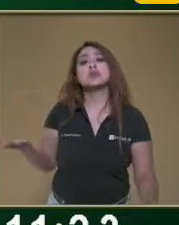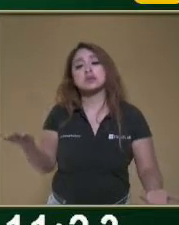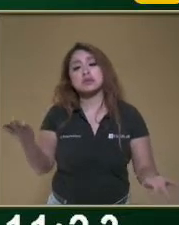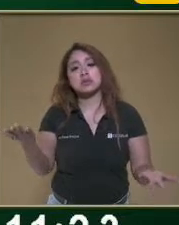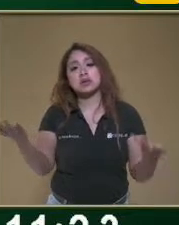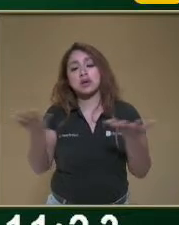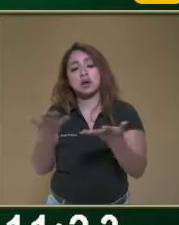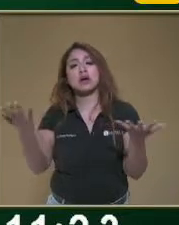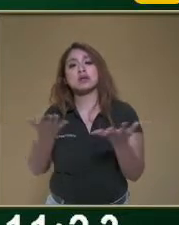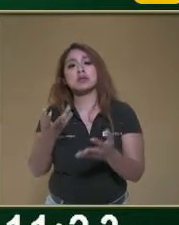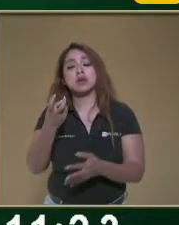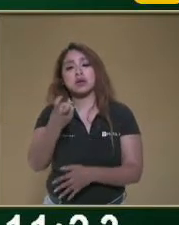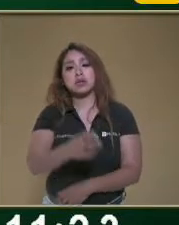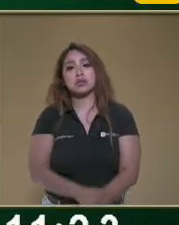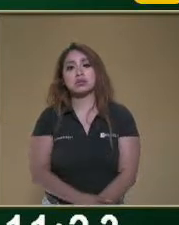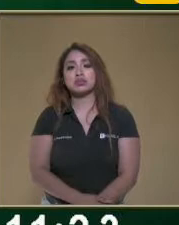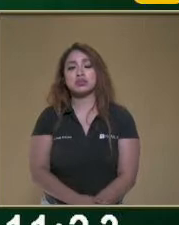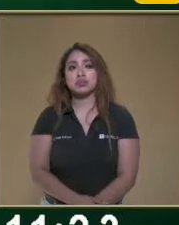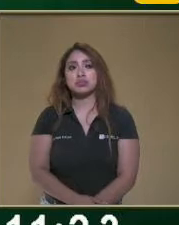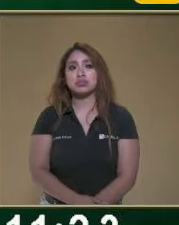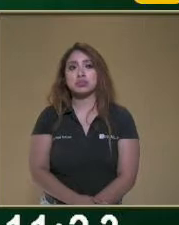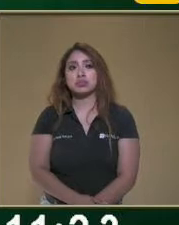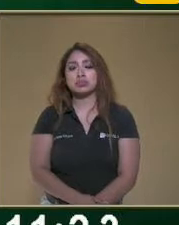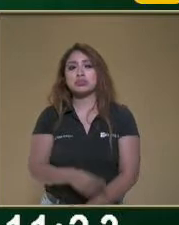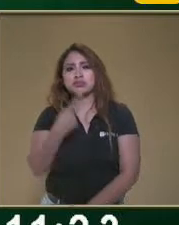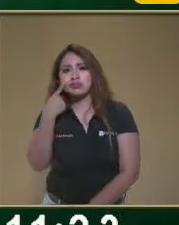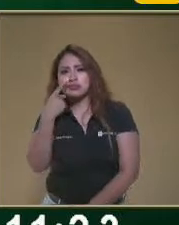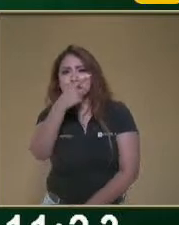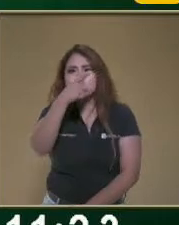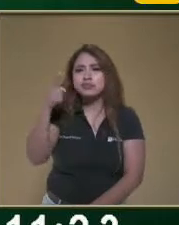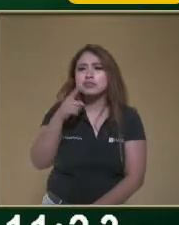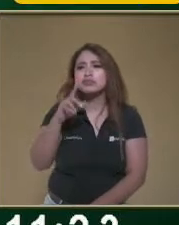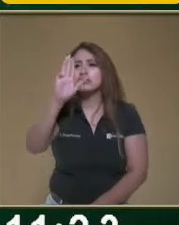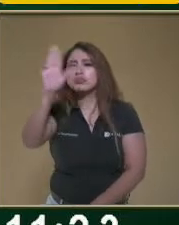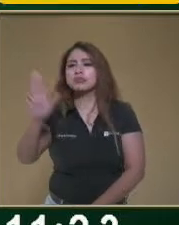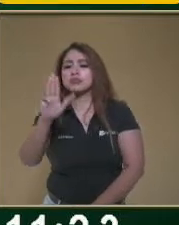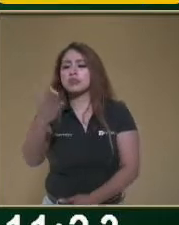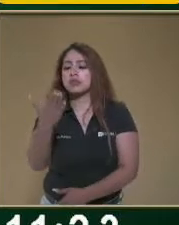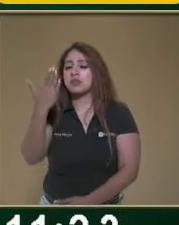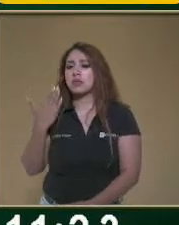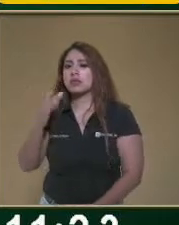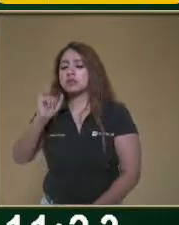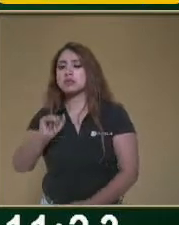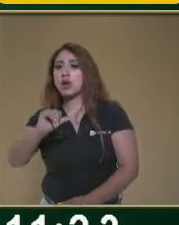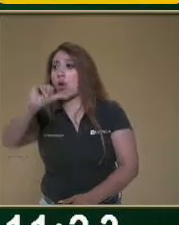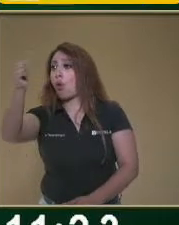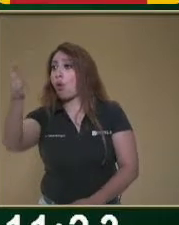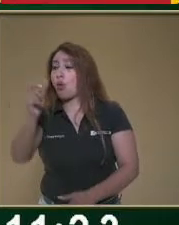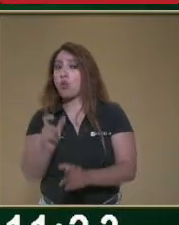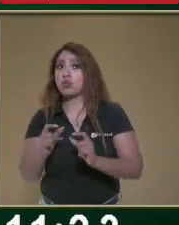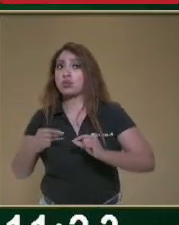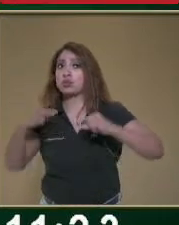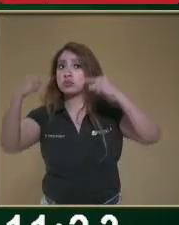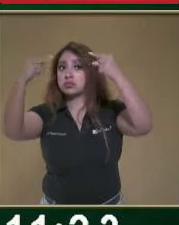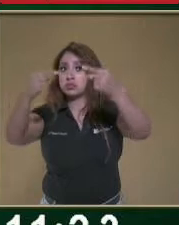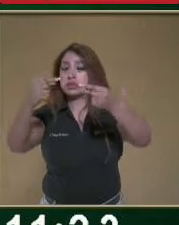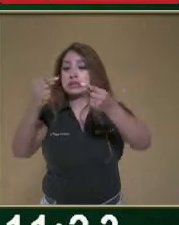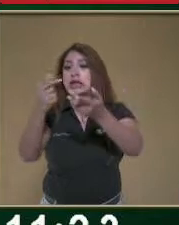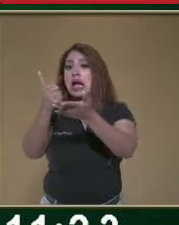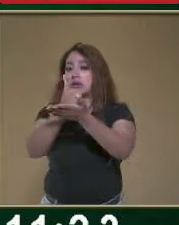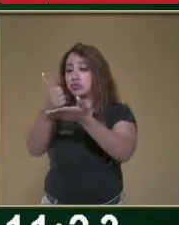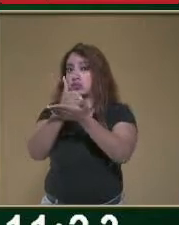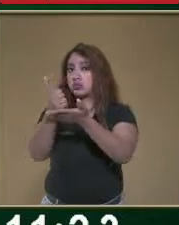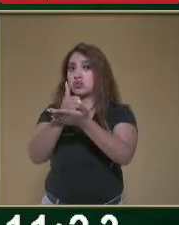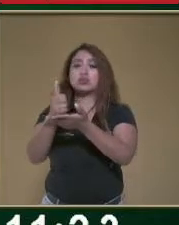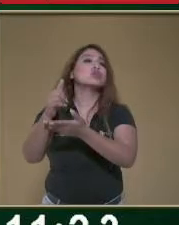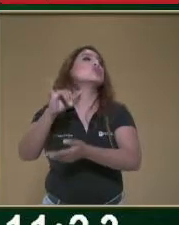actividad realizaron? Ah, pues para localizar el miércoles pasado, pues me voy al otro semanario, maestra Ana, el de color ahí celeste.